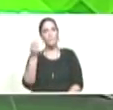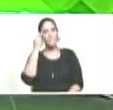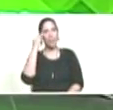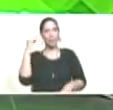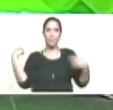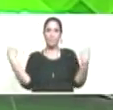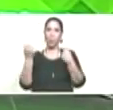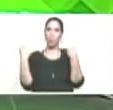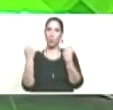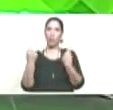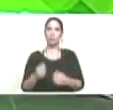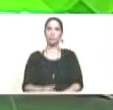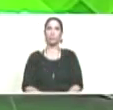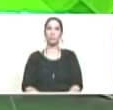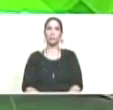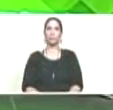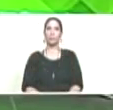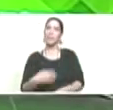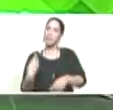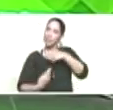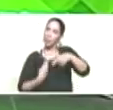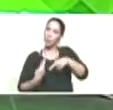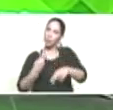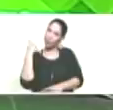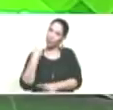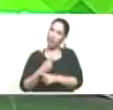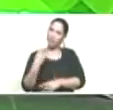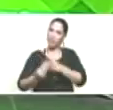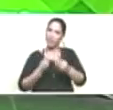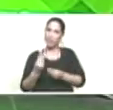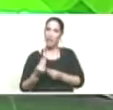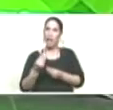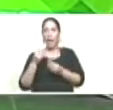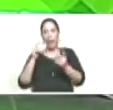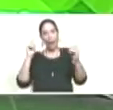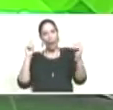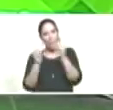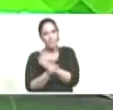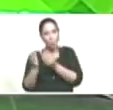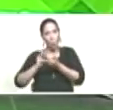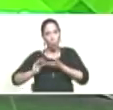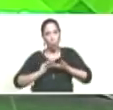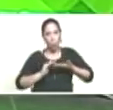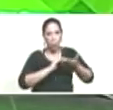popular. Nuestra revolución tiene que hacer muchas cosas para renovarse.